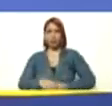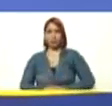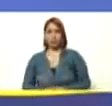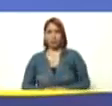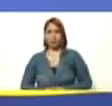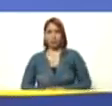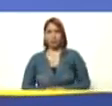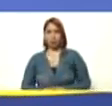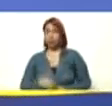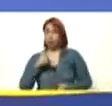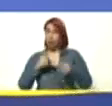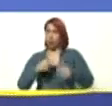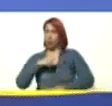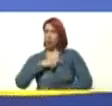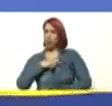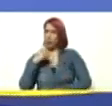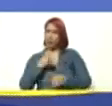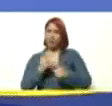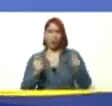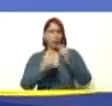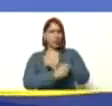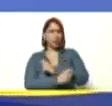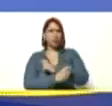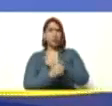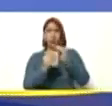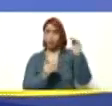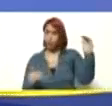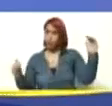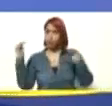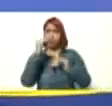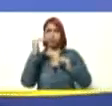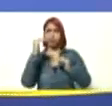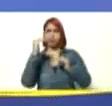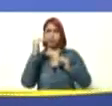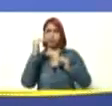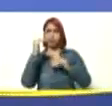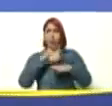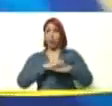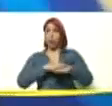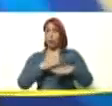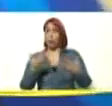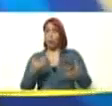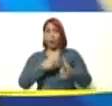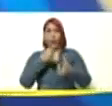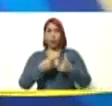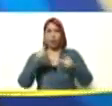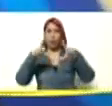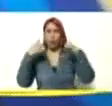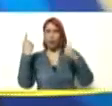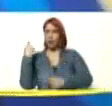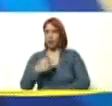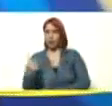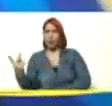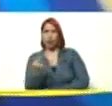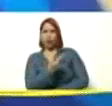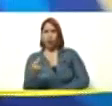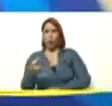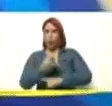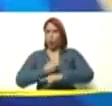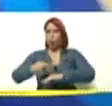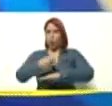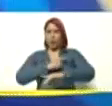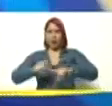Lo que es algo extraño debe convertirse en una ventaja, porque entonces en La Guaira tenemos a dos gobernantes